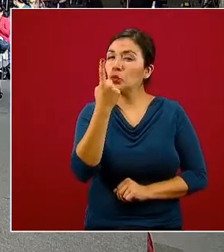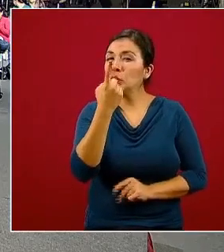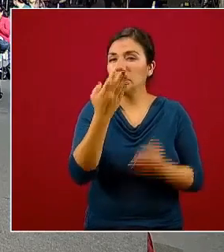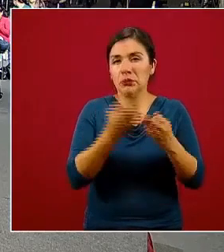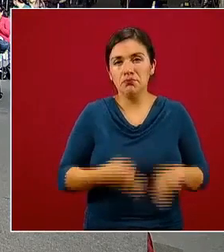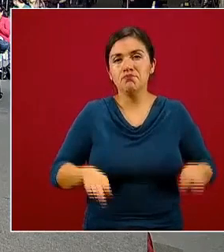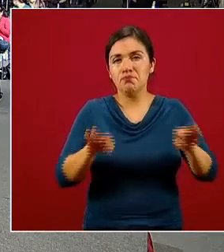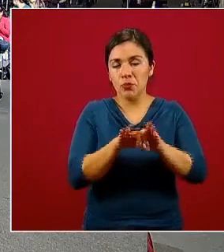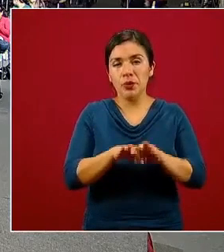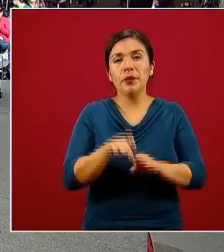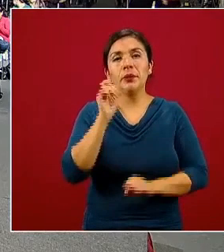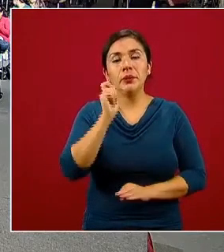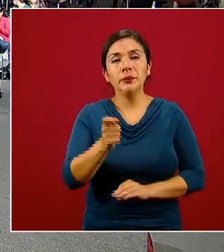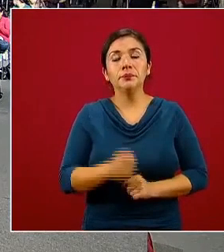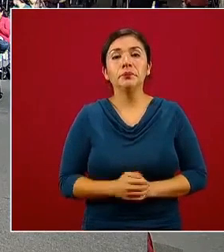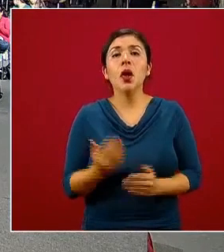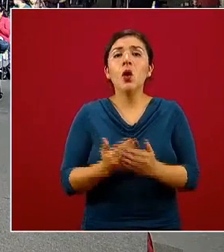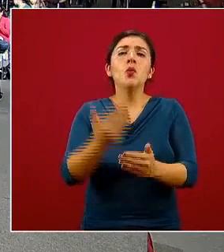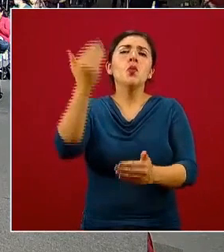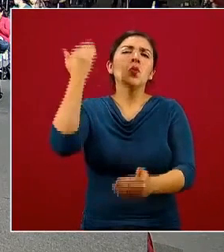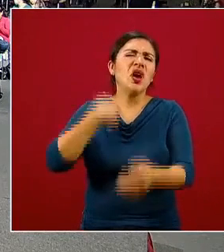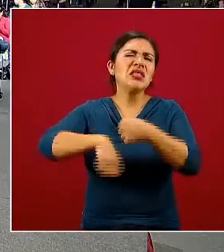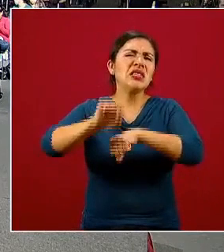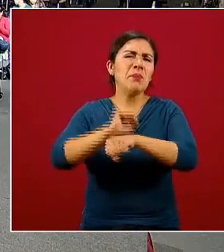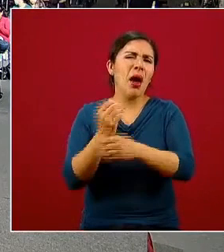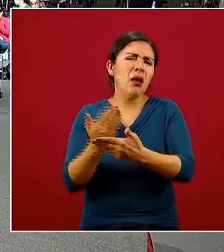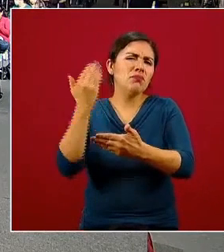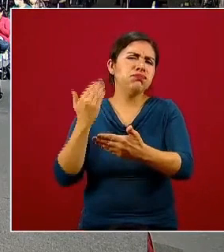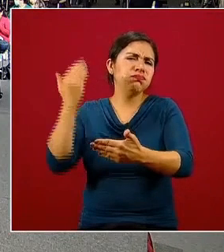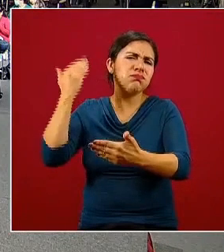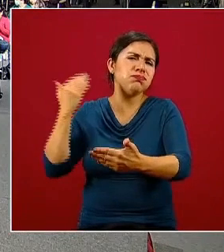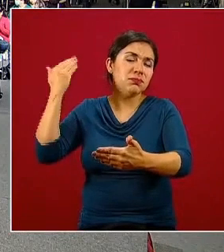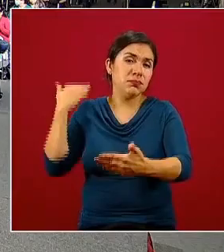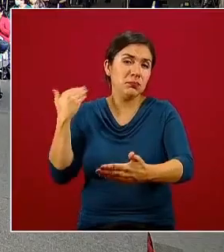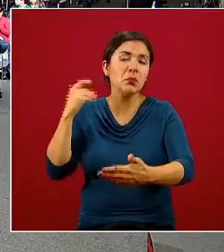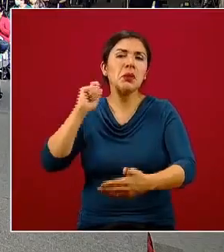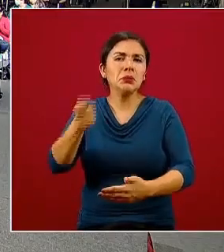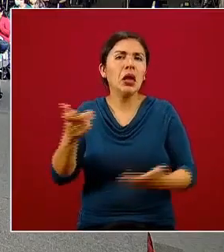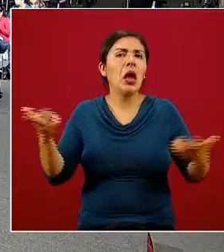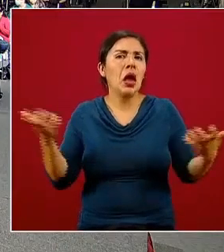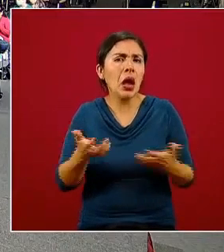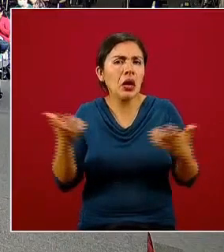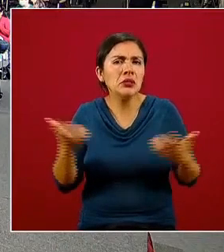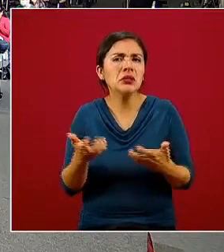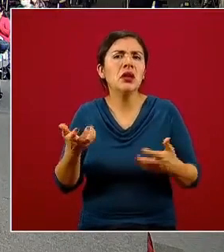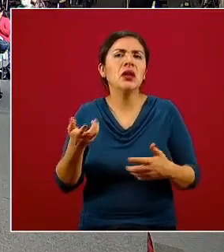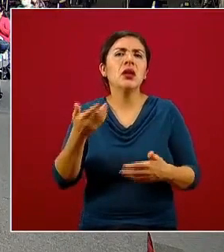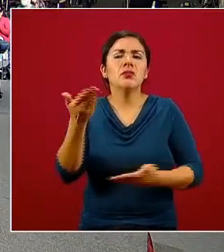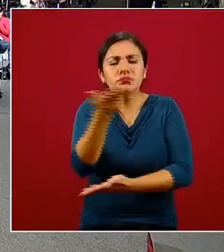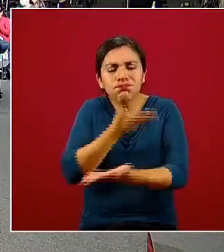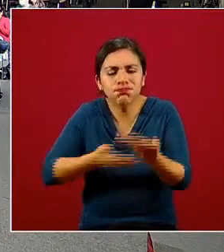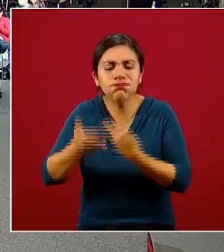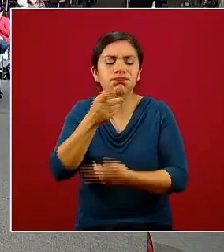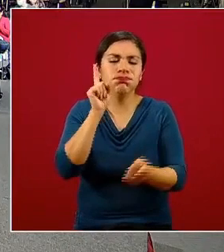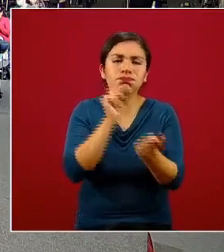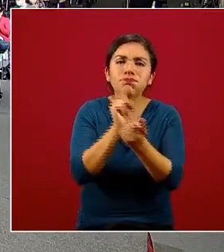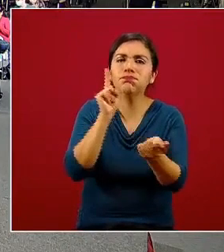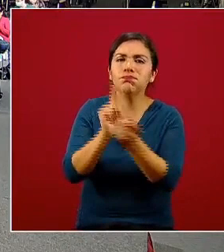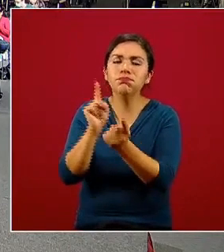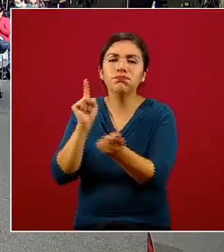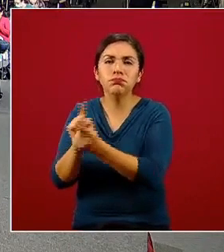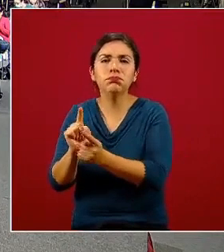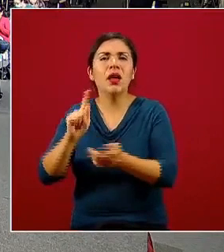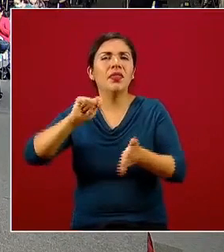mencionarlo. Desde hace semanas que hemos estado haciendo los diálogos y las